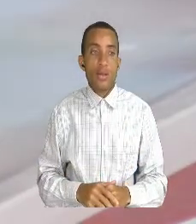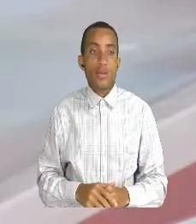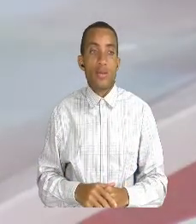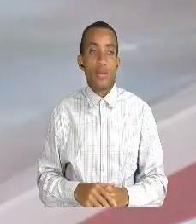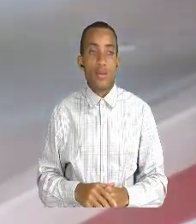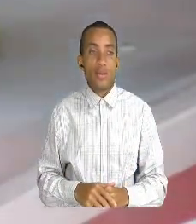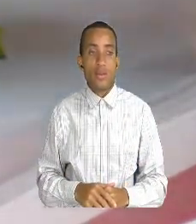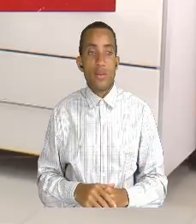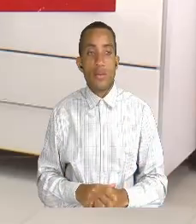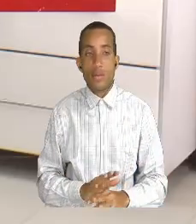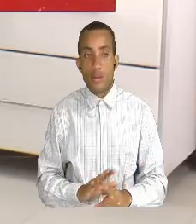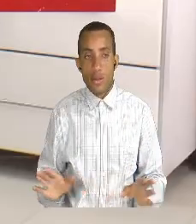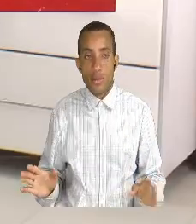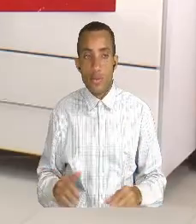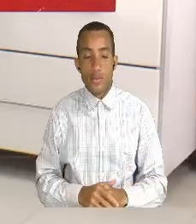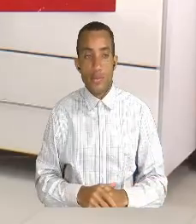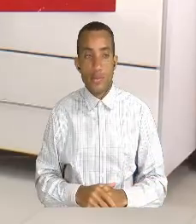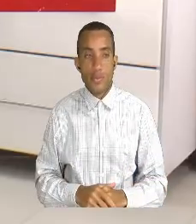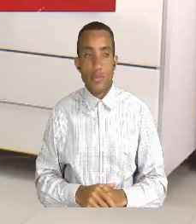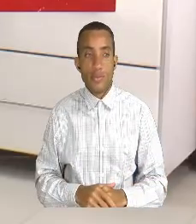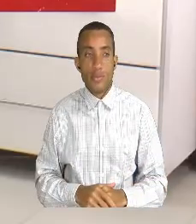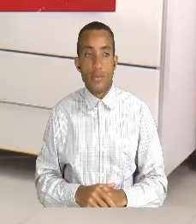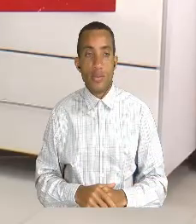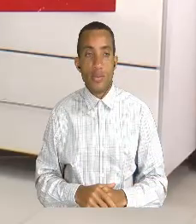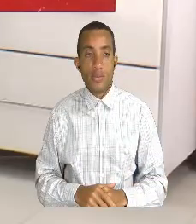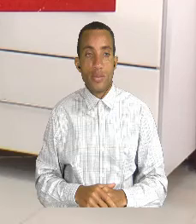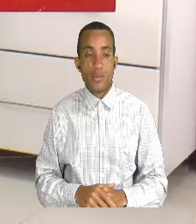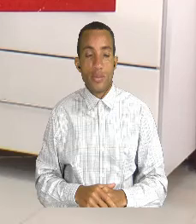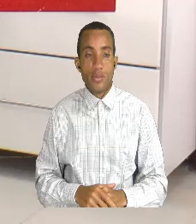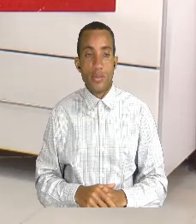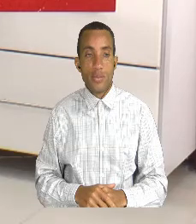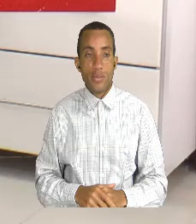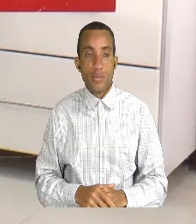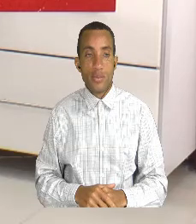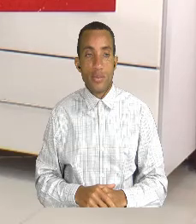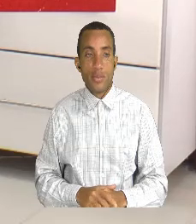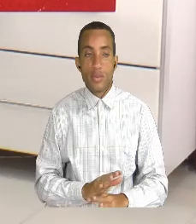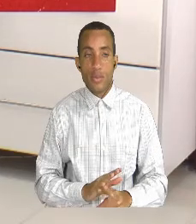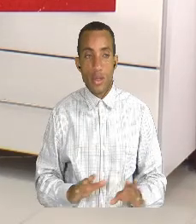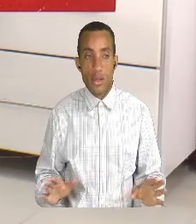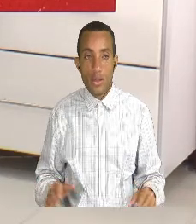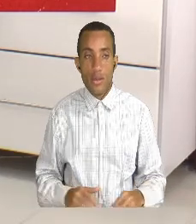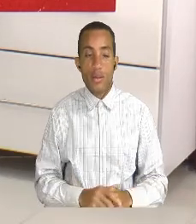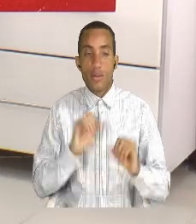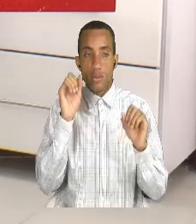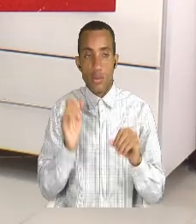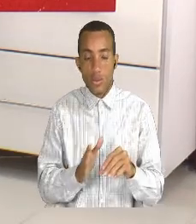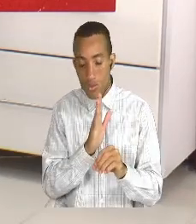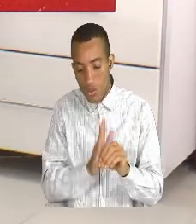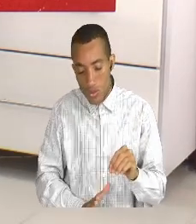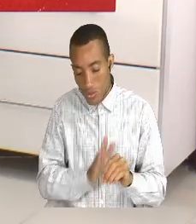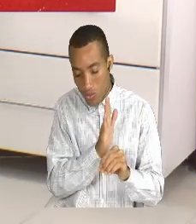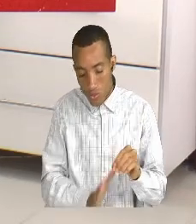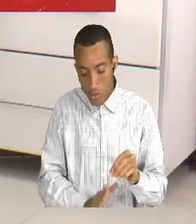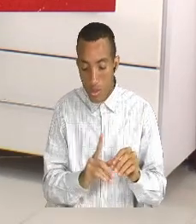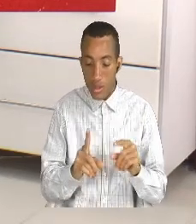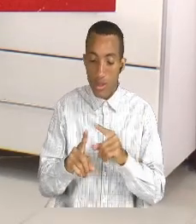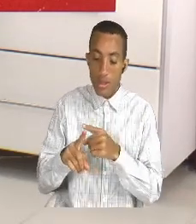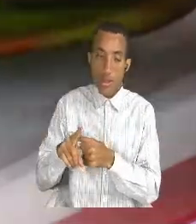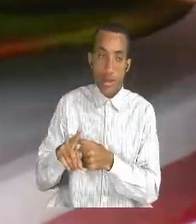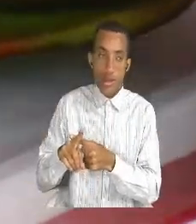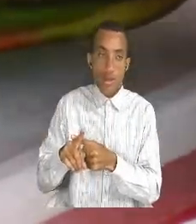quitamos un poco de carne. Aquí le voy a quitar otro poquito. Perfecto. Y aquí, si hacemos nuestras julianas. Miren